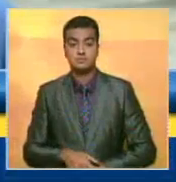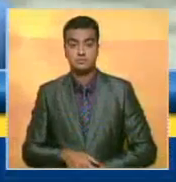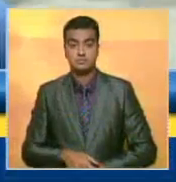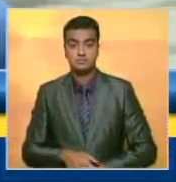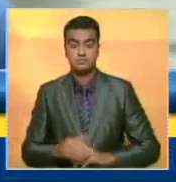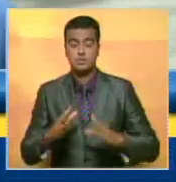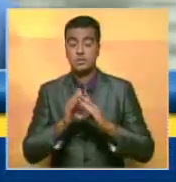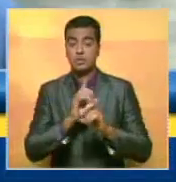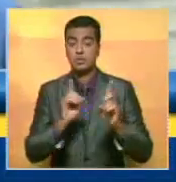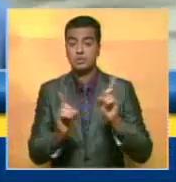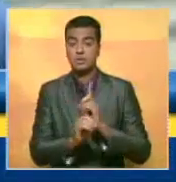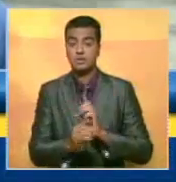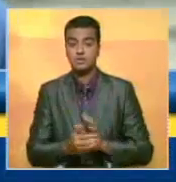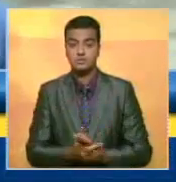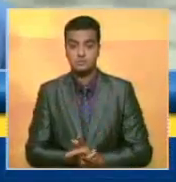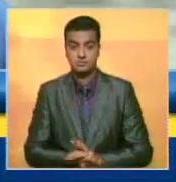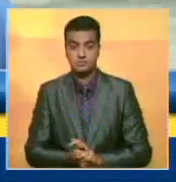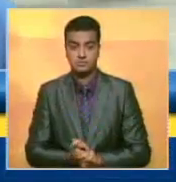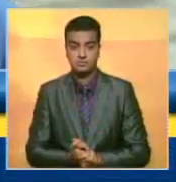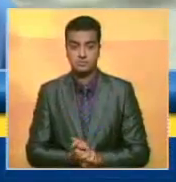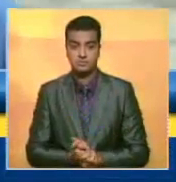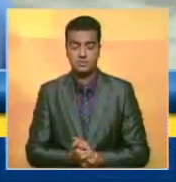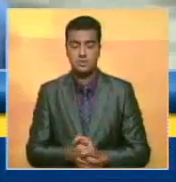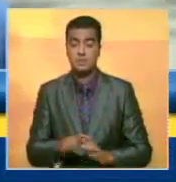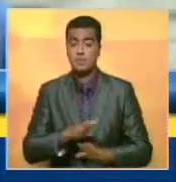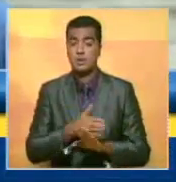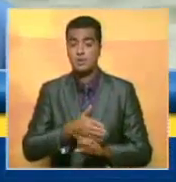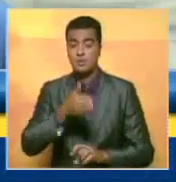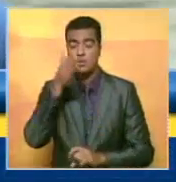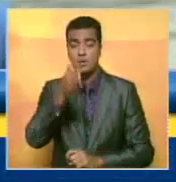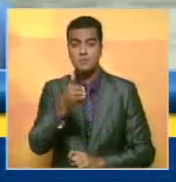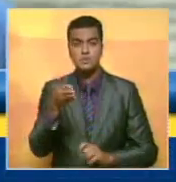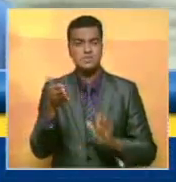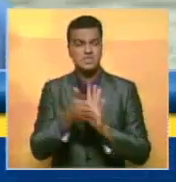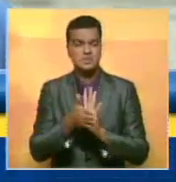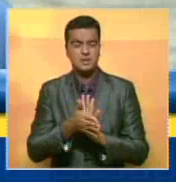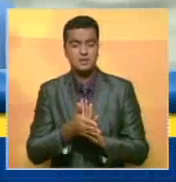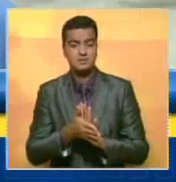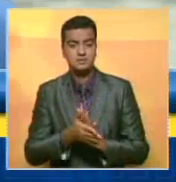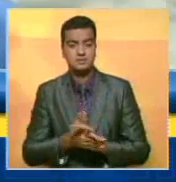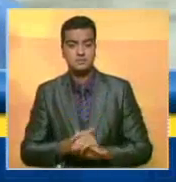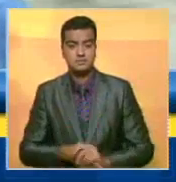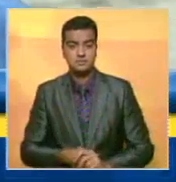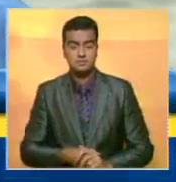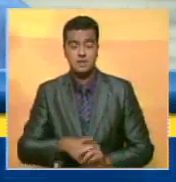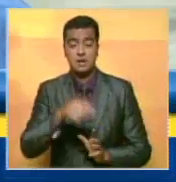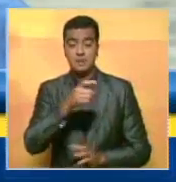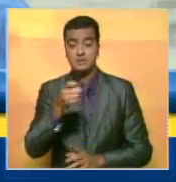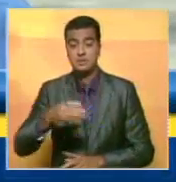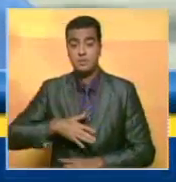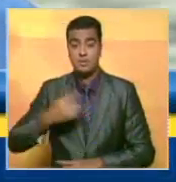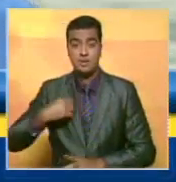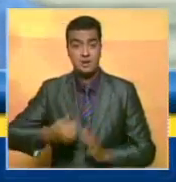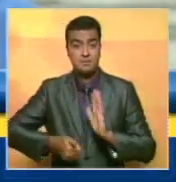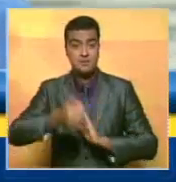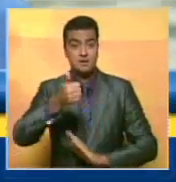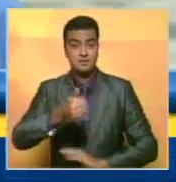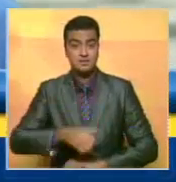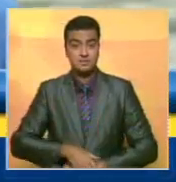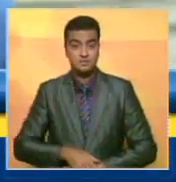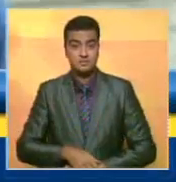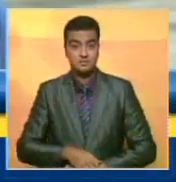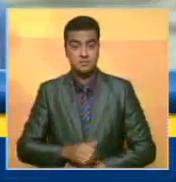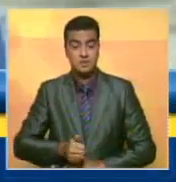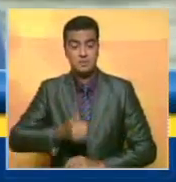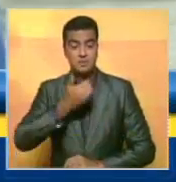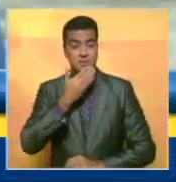contrario. Porque el progreso precisamente se trata de que las personas puedan tener más, una mejor